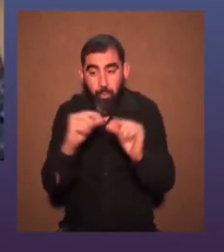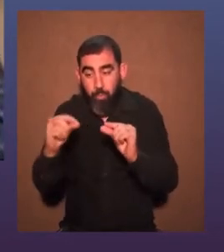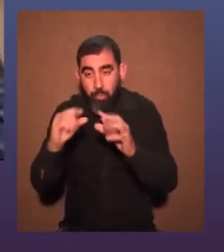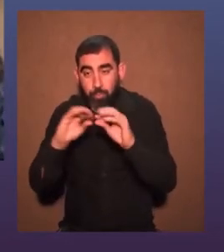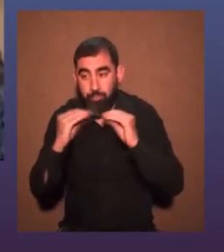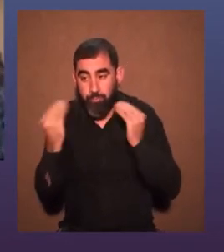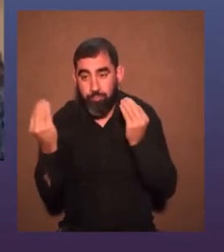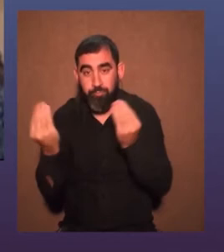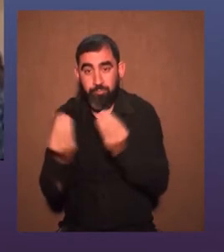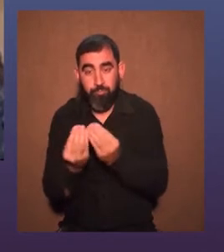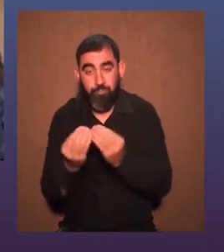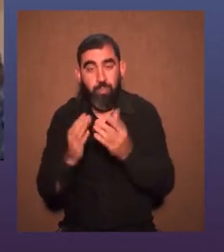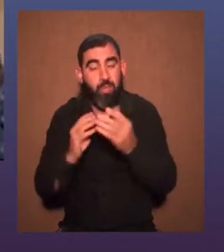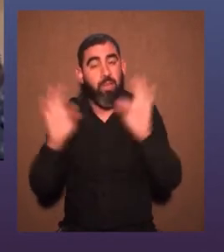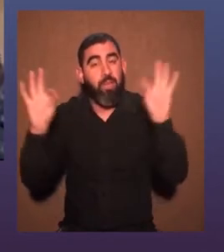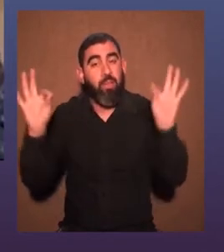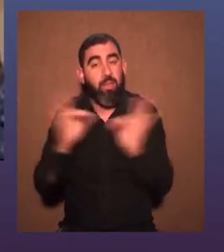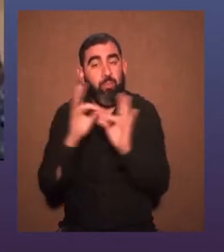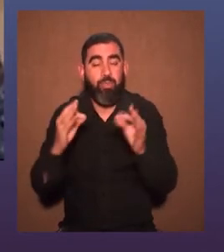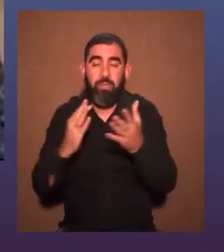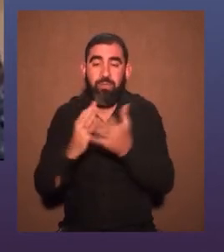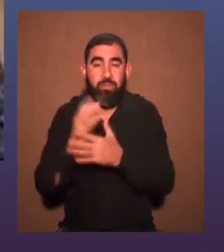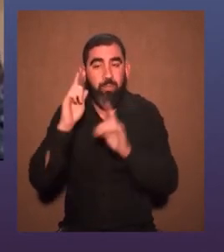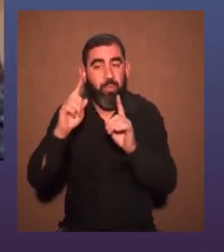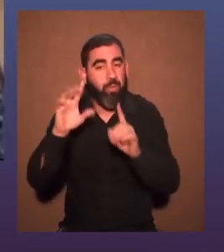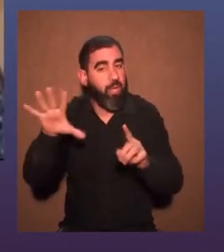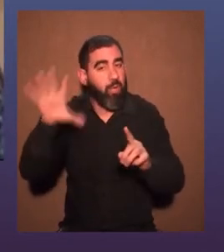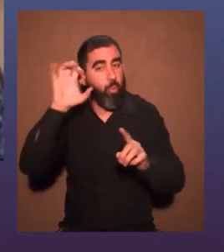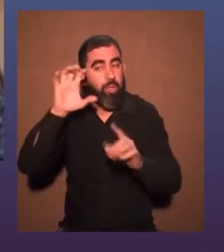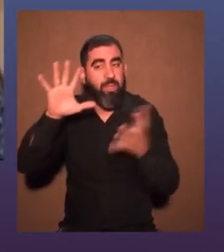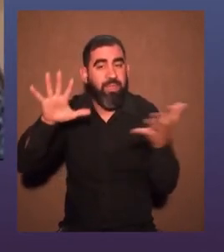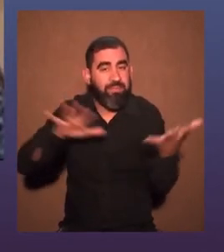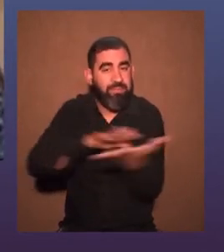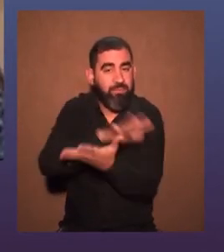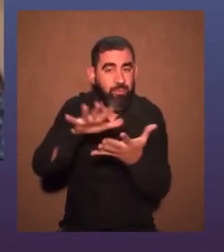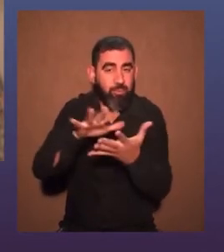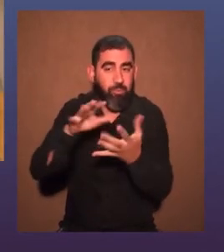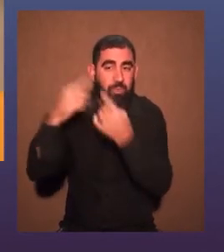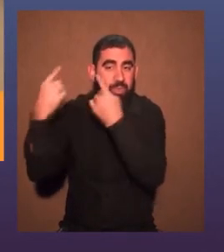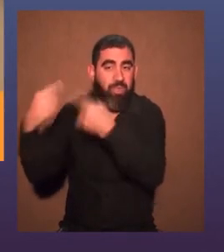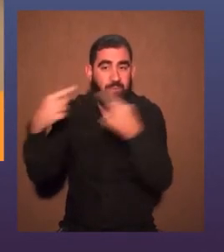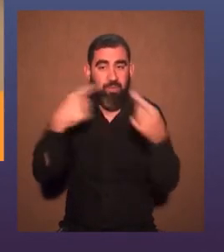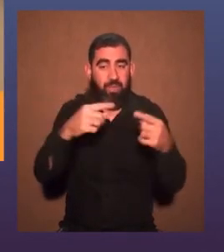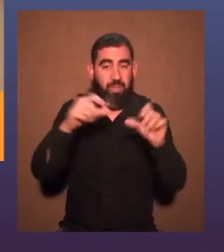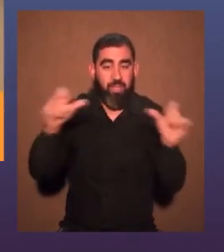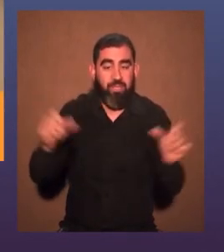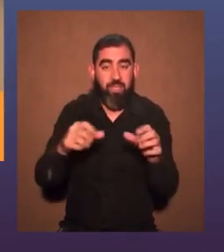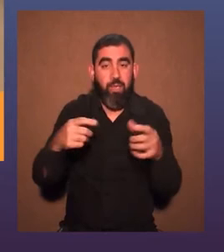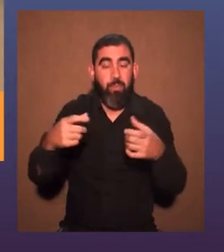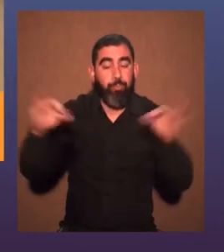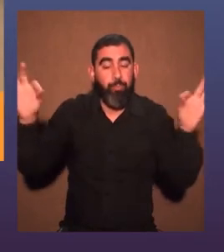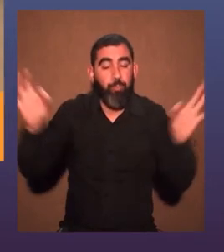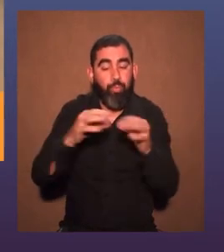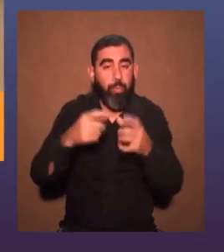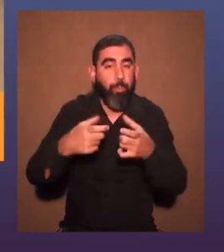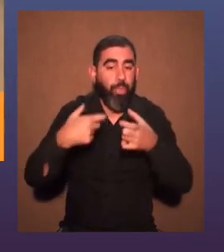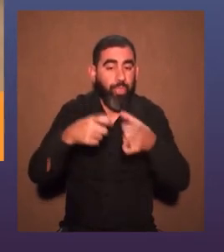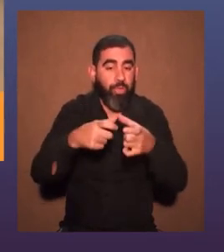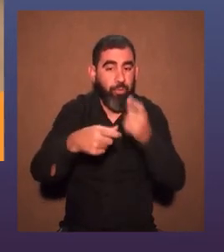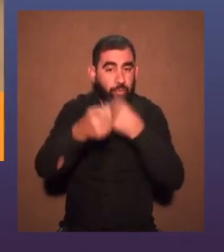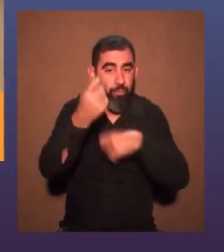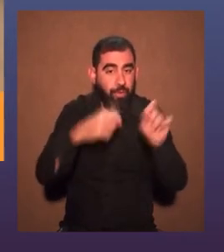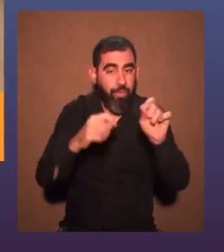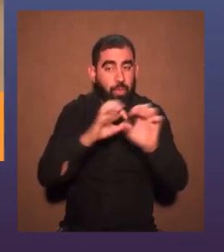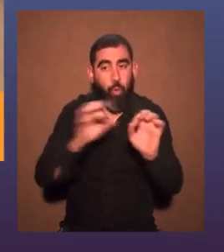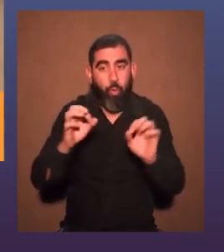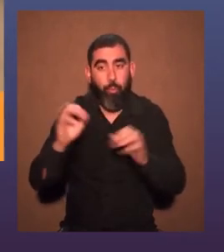la música siempre, siempre hay que escucharla en un contexto. O sea, no es lo mismo hacer música para un disco que hacer música para, yo qué sé, un